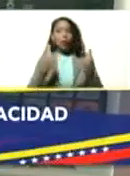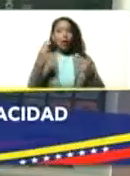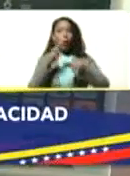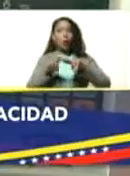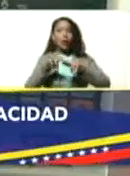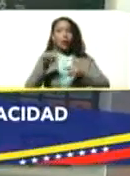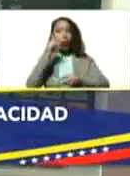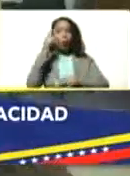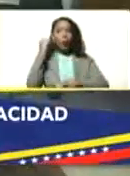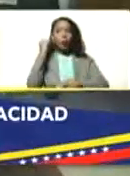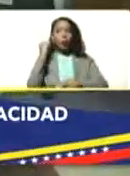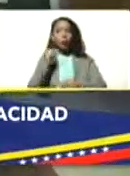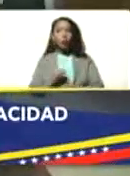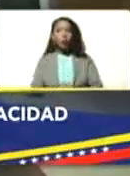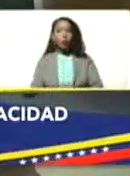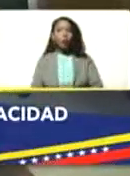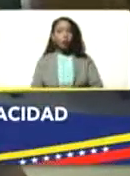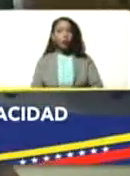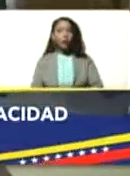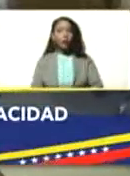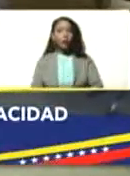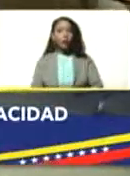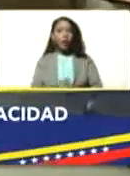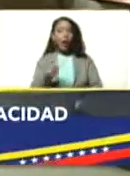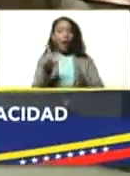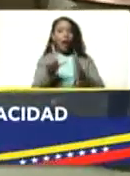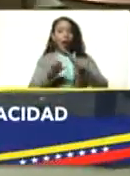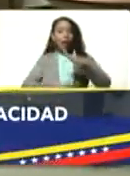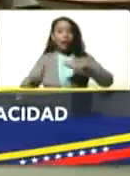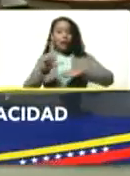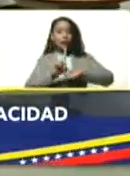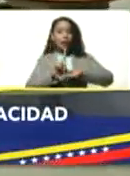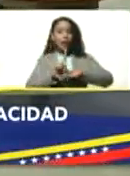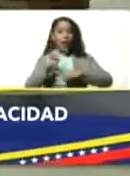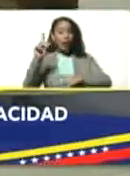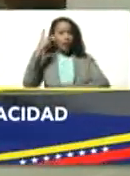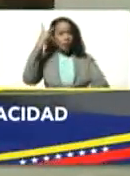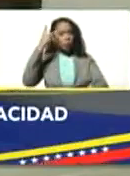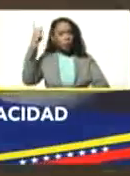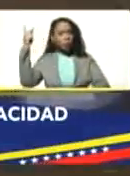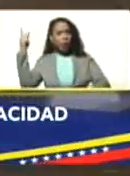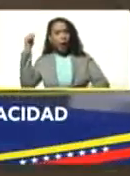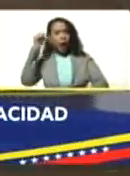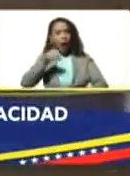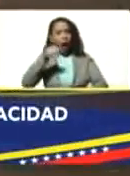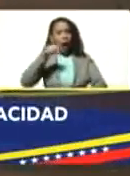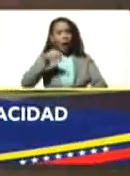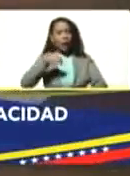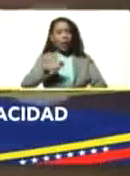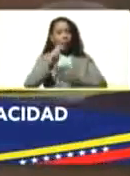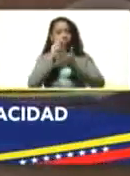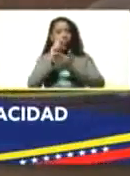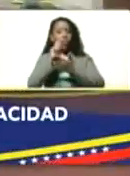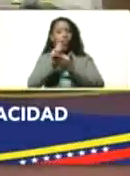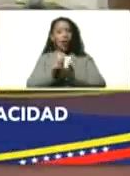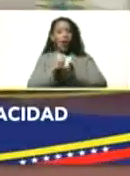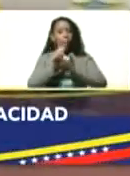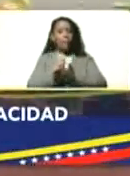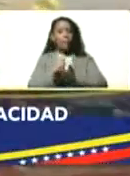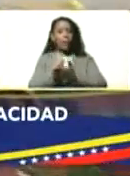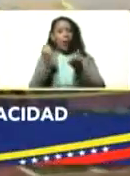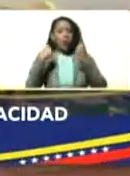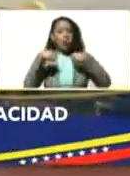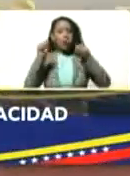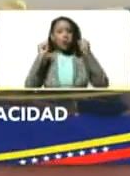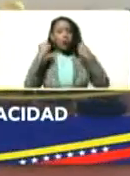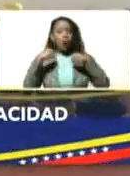Yo quiero, presidente, que la licenciada Ejumal Rojas, ella es psicopedagoga, está aquí en terapia ocupacional, pero casualmente